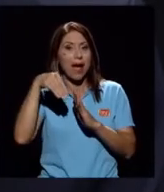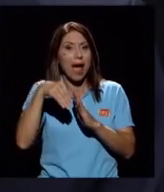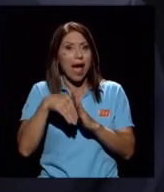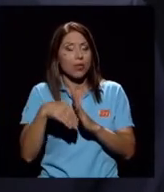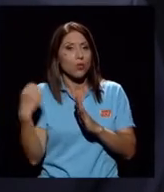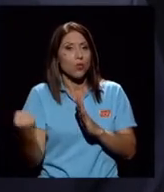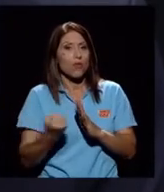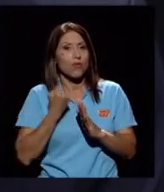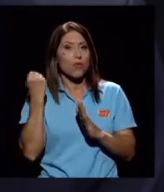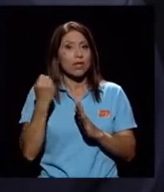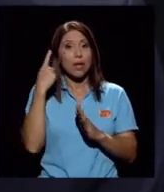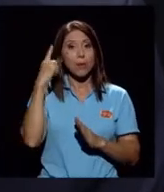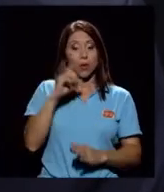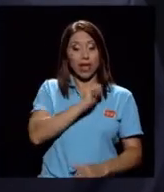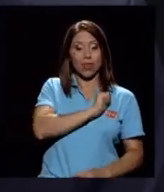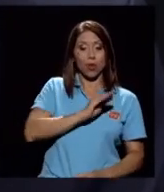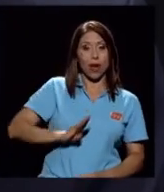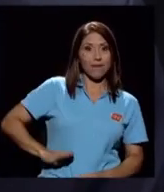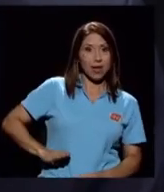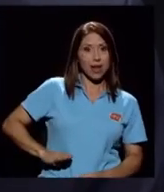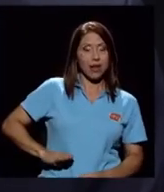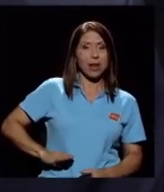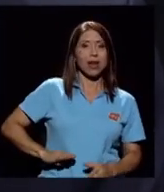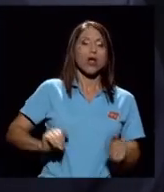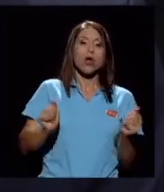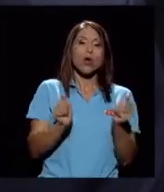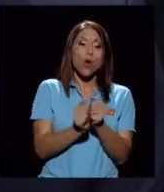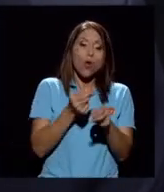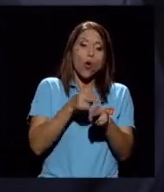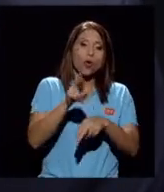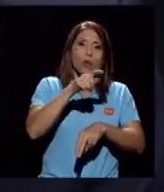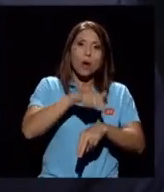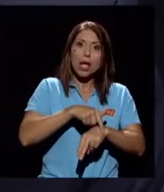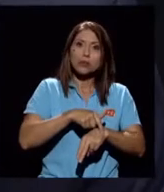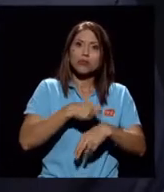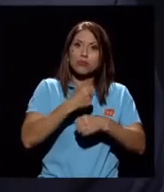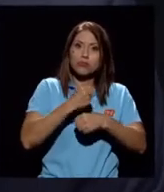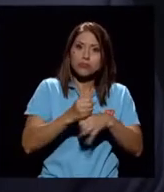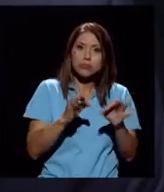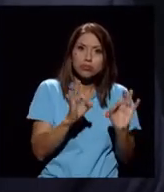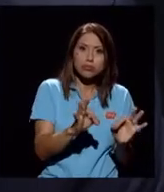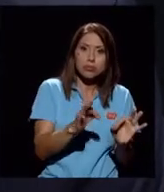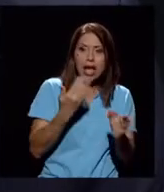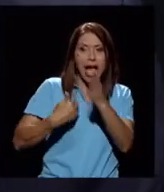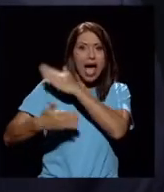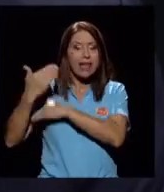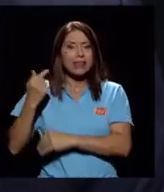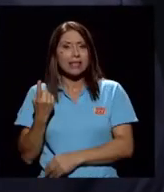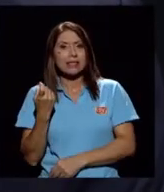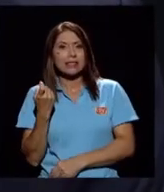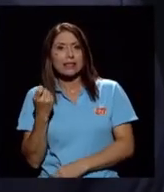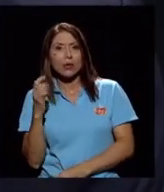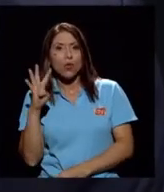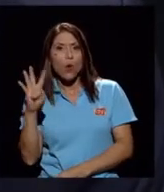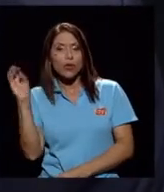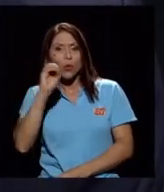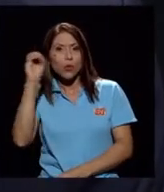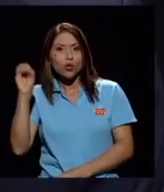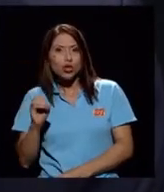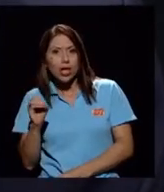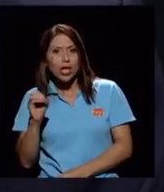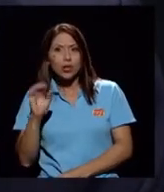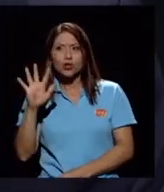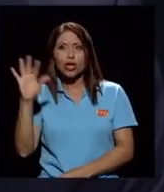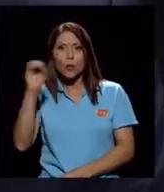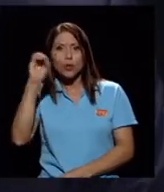responsablemente con las finanzas públicas de corto plazo y pasamos de 17 45 por ciento a déficit del 2 1 por ciento así